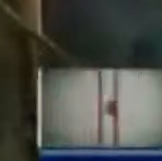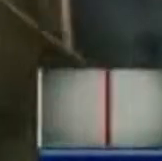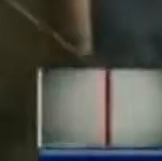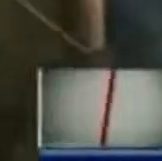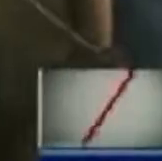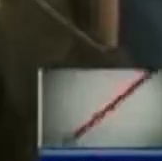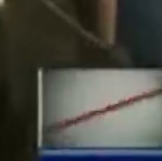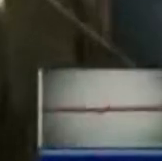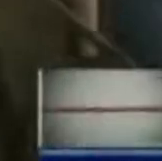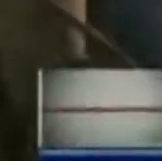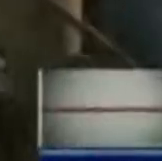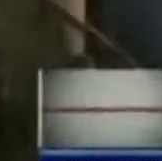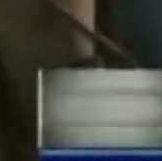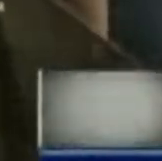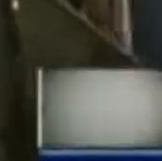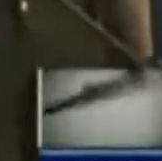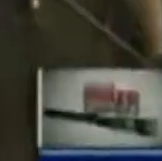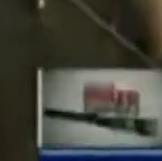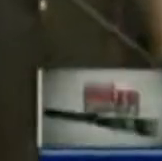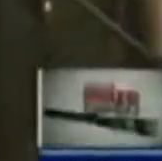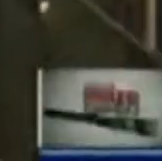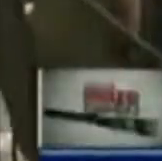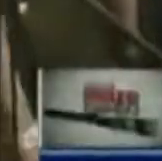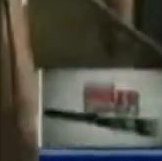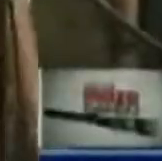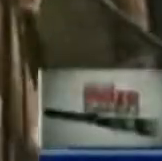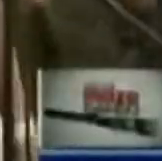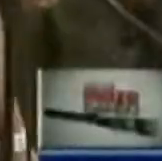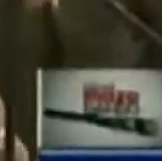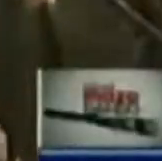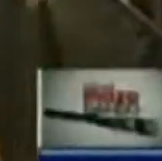para comprarle una brocha